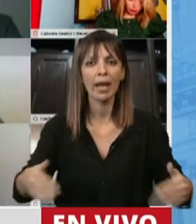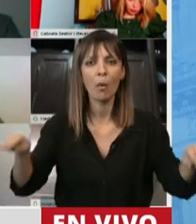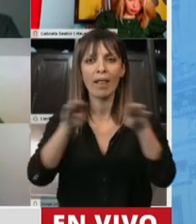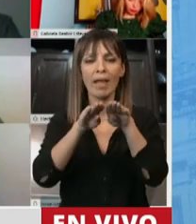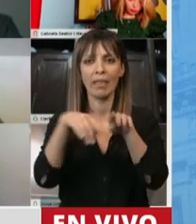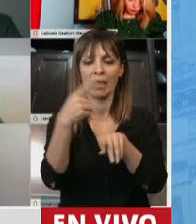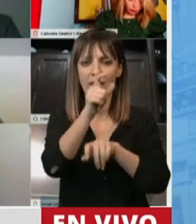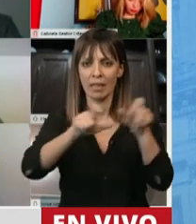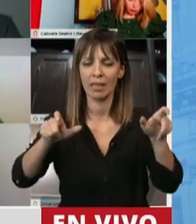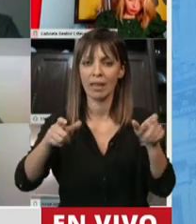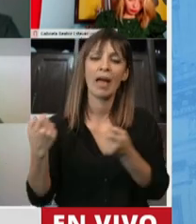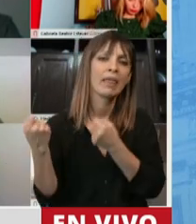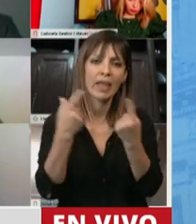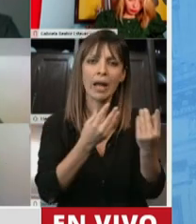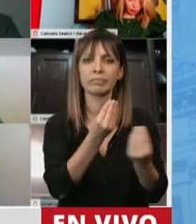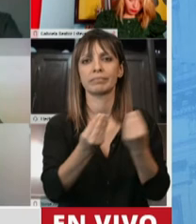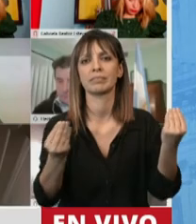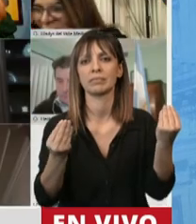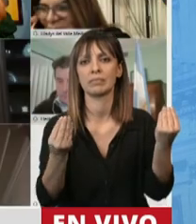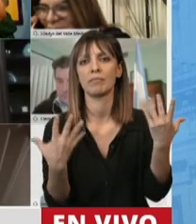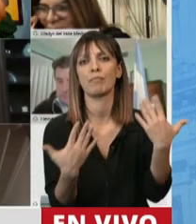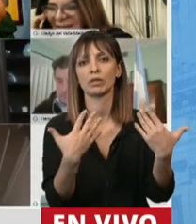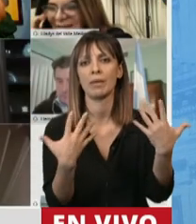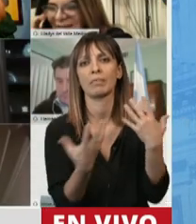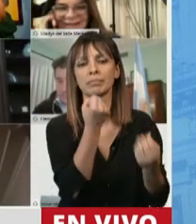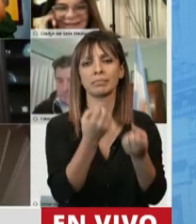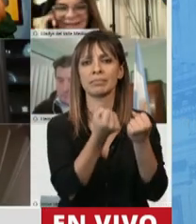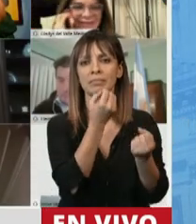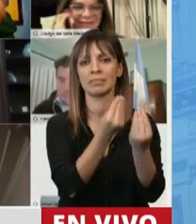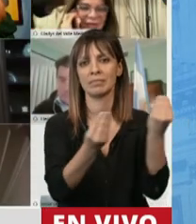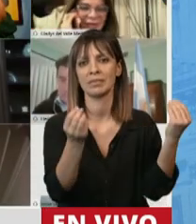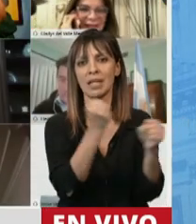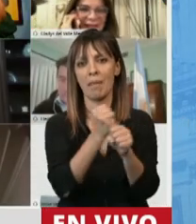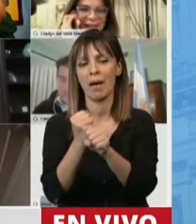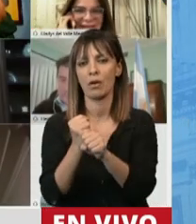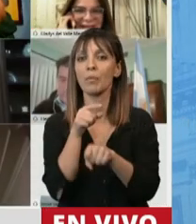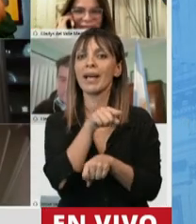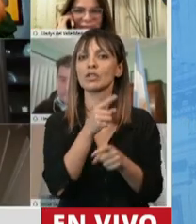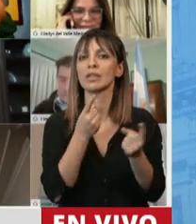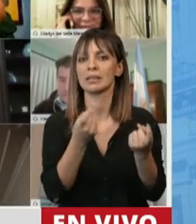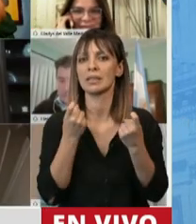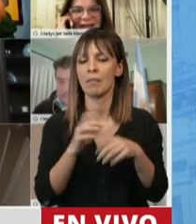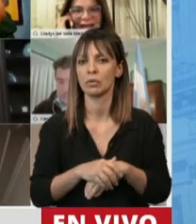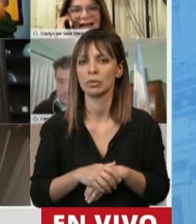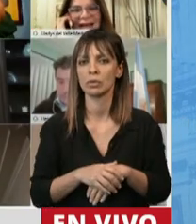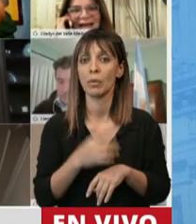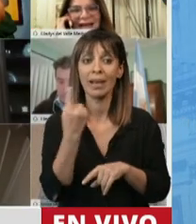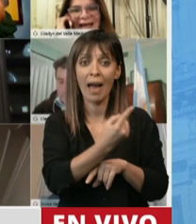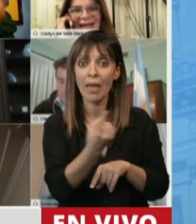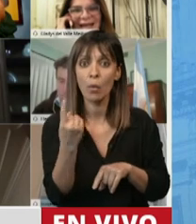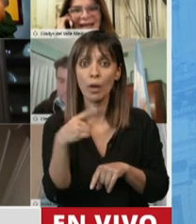sobre todo más oportunidades van a generar en la Argentina, que es lo que necesitamos, porque cada una de las sesiones nos vamos a